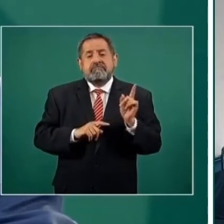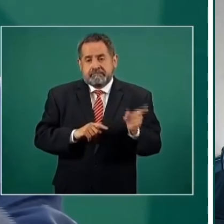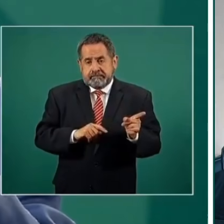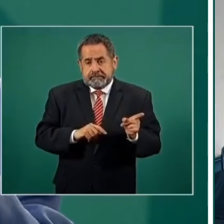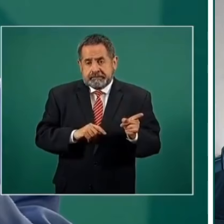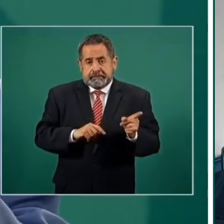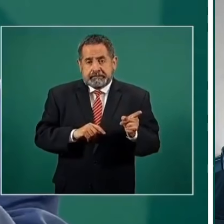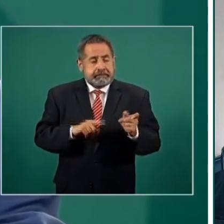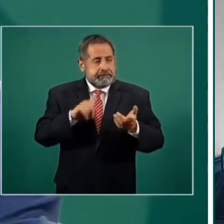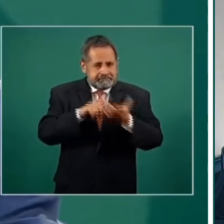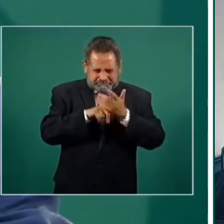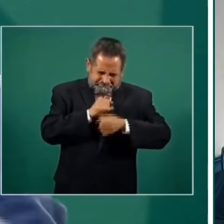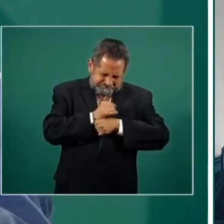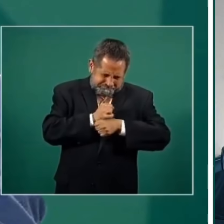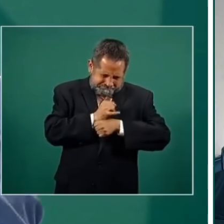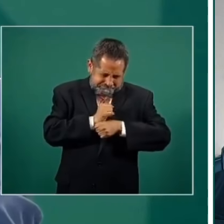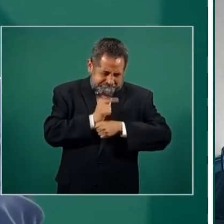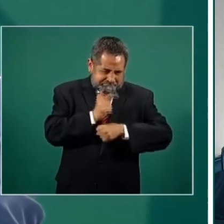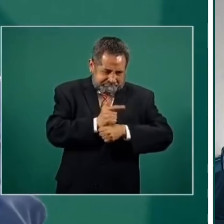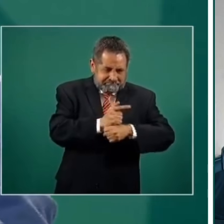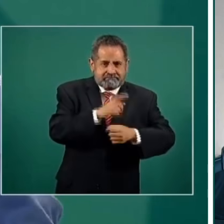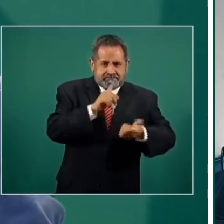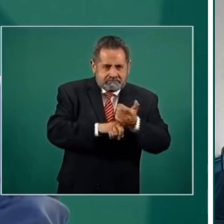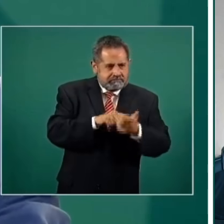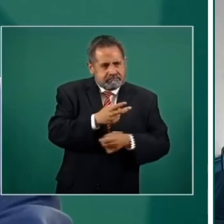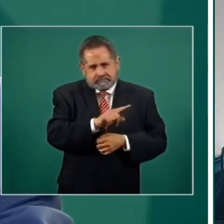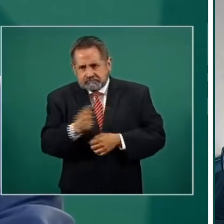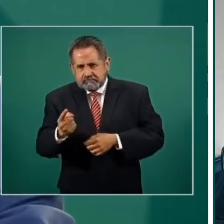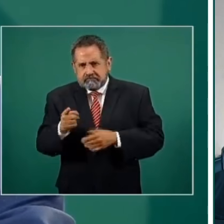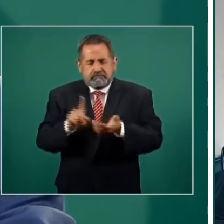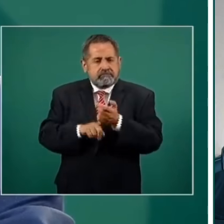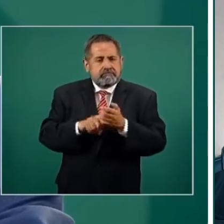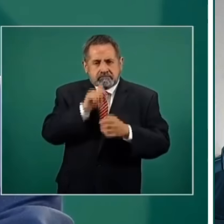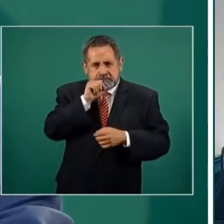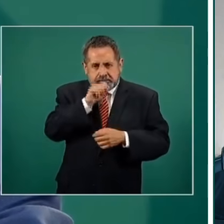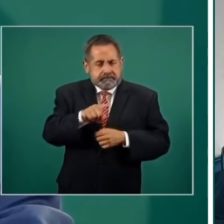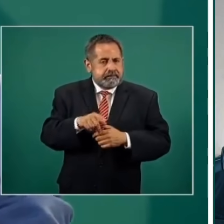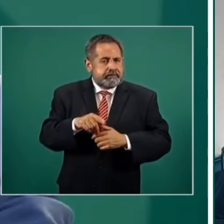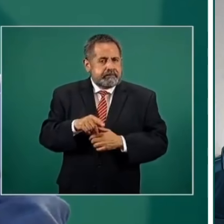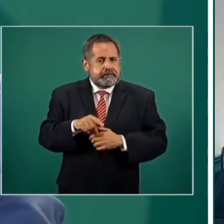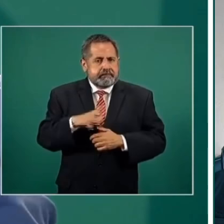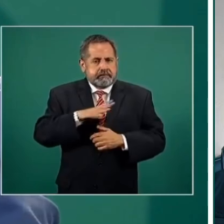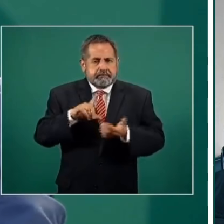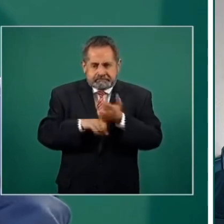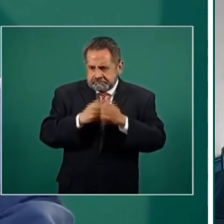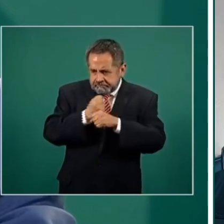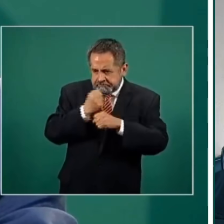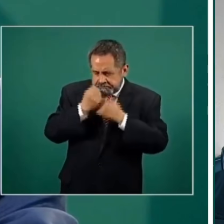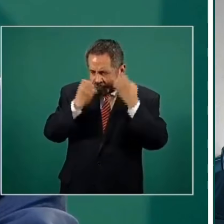porque se hace investigación y al mismo tiempo hay